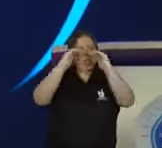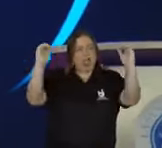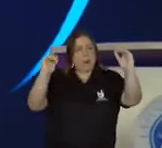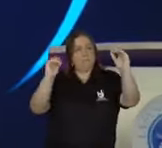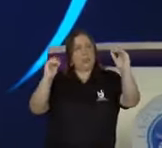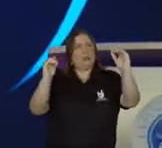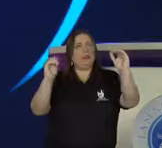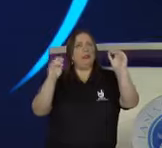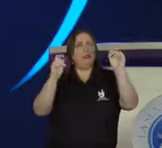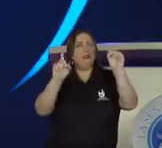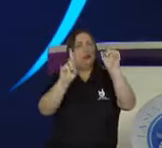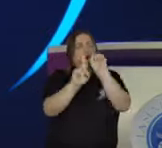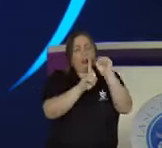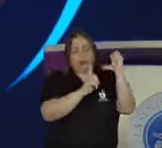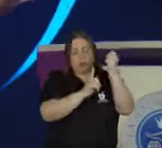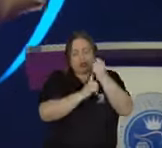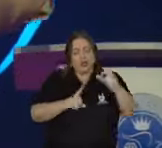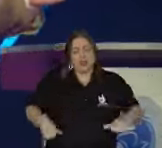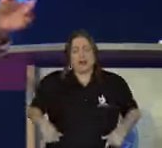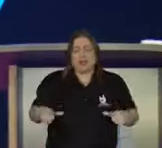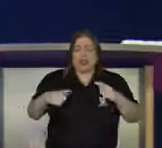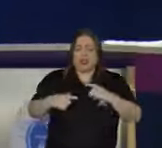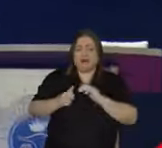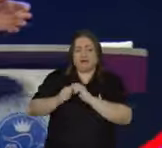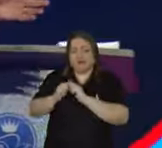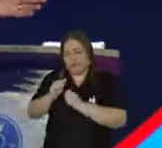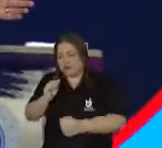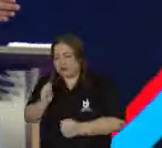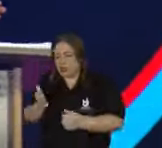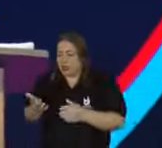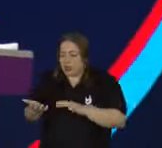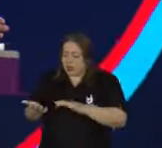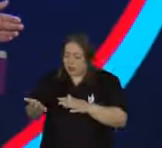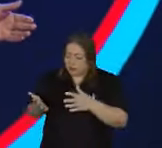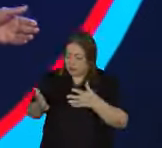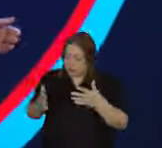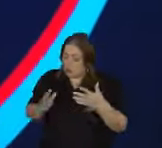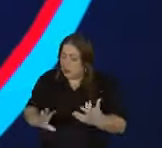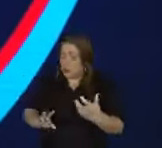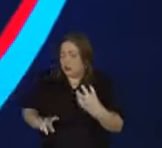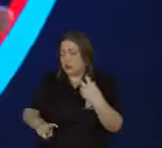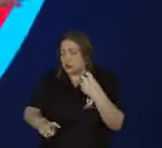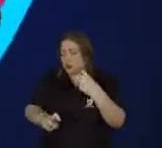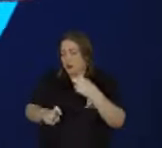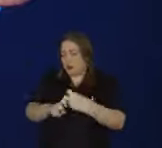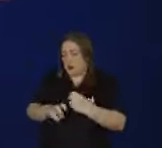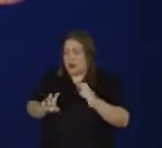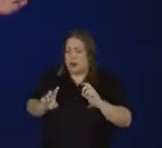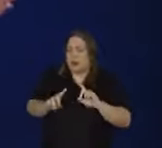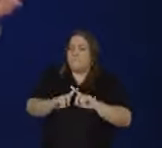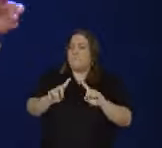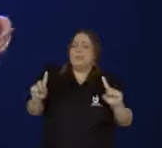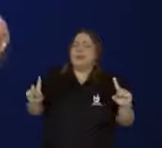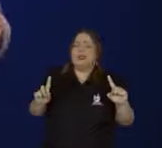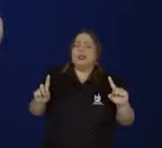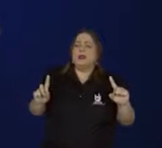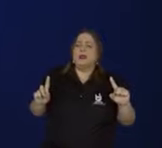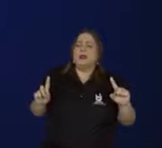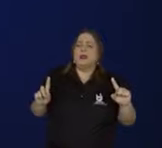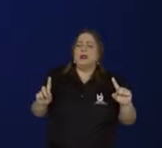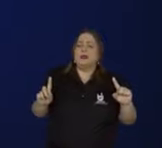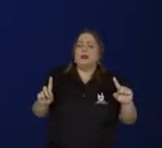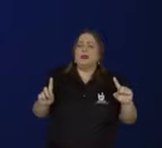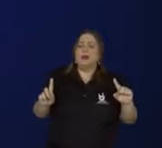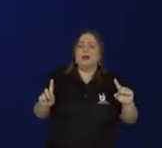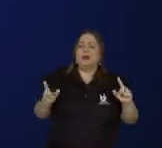circunstancias, quebrantos, pérdidas, desiertos. Y una de las características generalmente del desierto